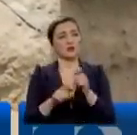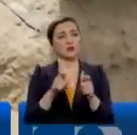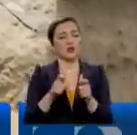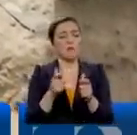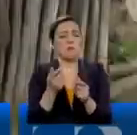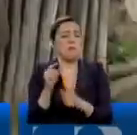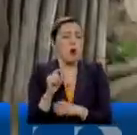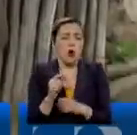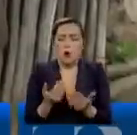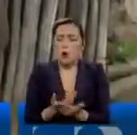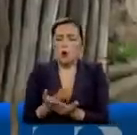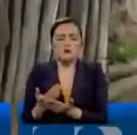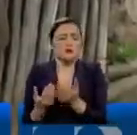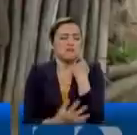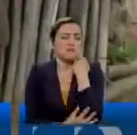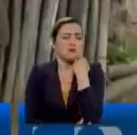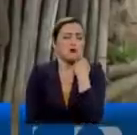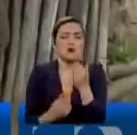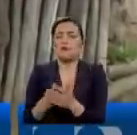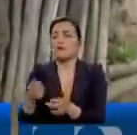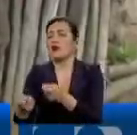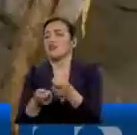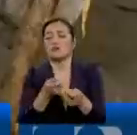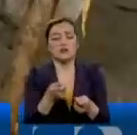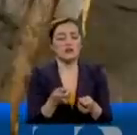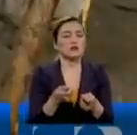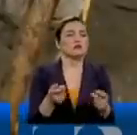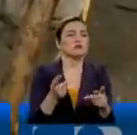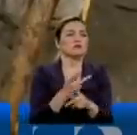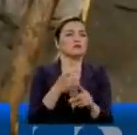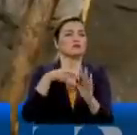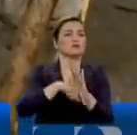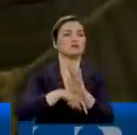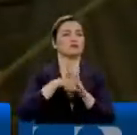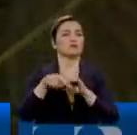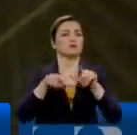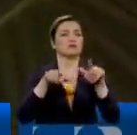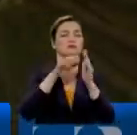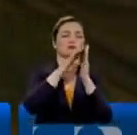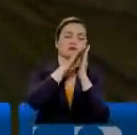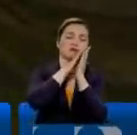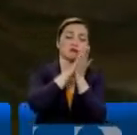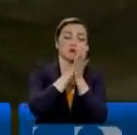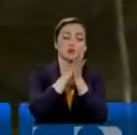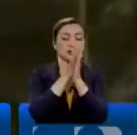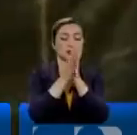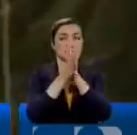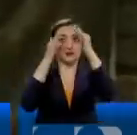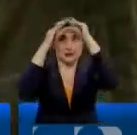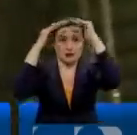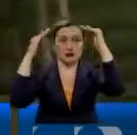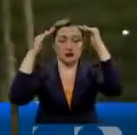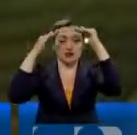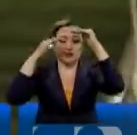vecinos. Y ahora vive en condiciones deplorables, tanto así que ni siquiera tiene un lugar para descansar y el techo que lo